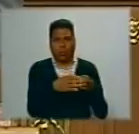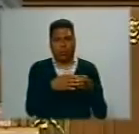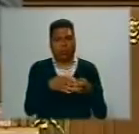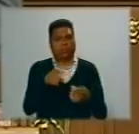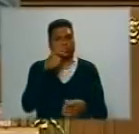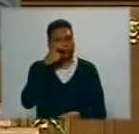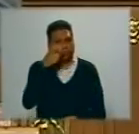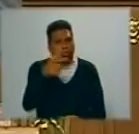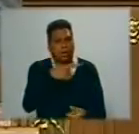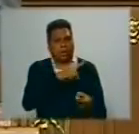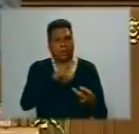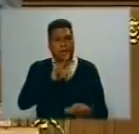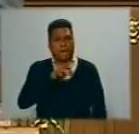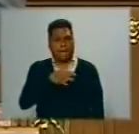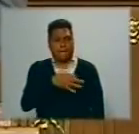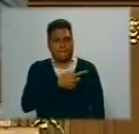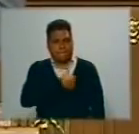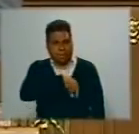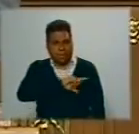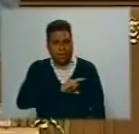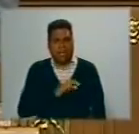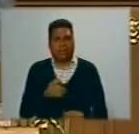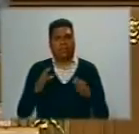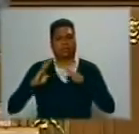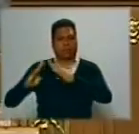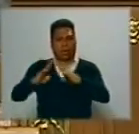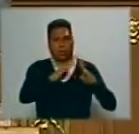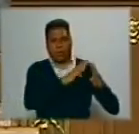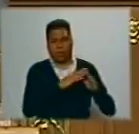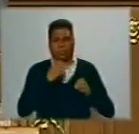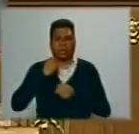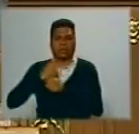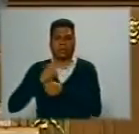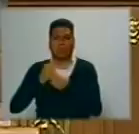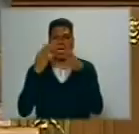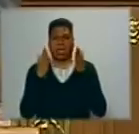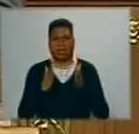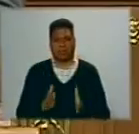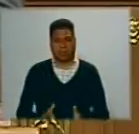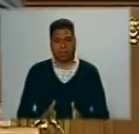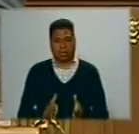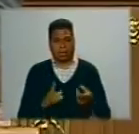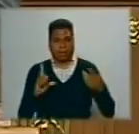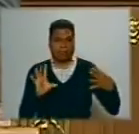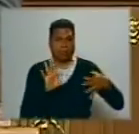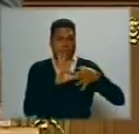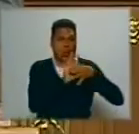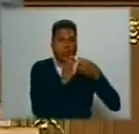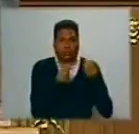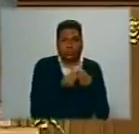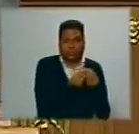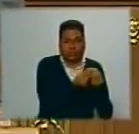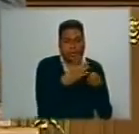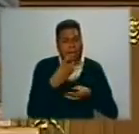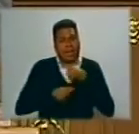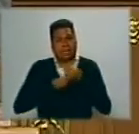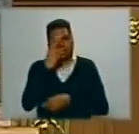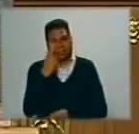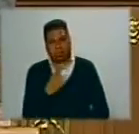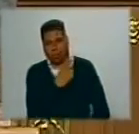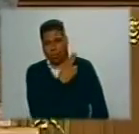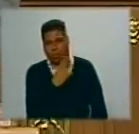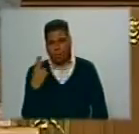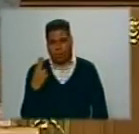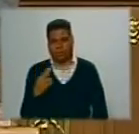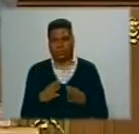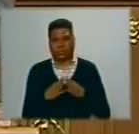privado, comunal y de las trabajadoras y los trabajadores como medio para garantizar el cumplimiento de